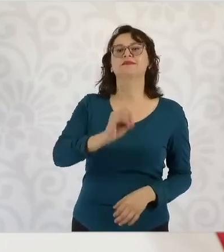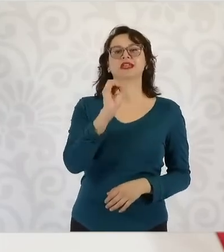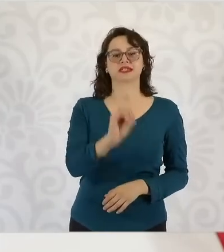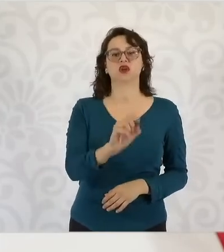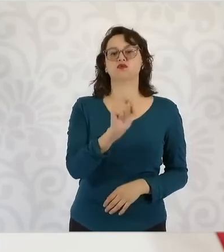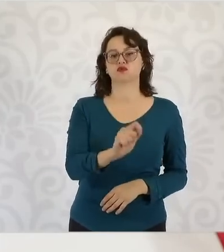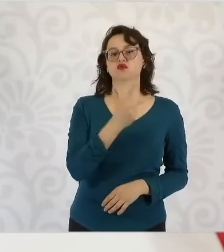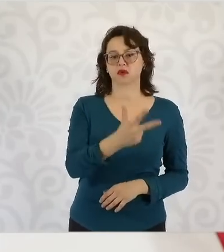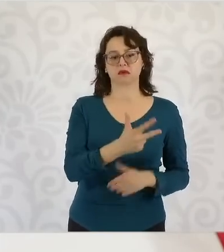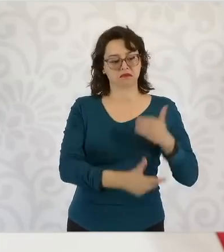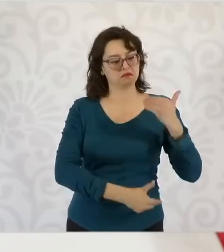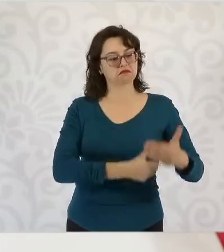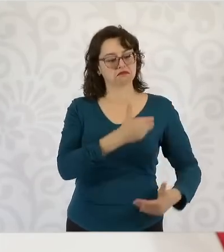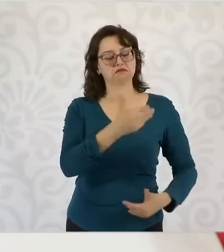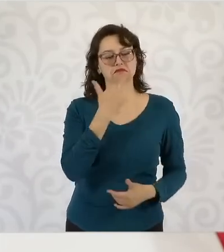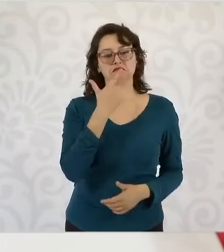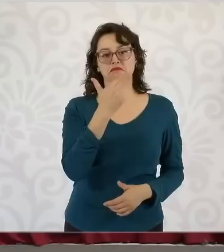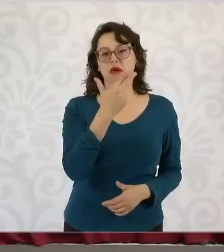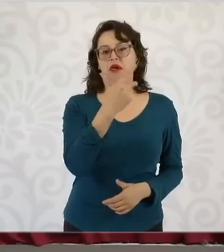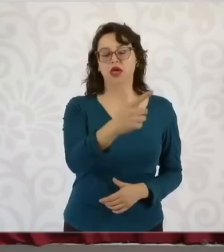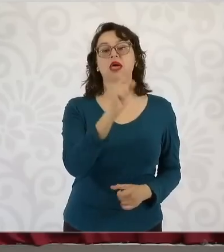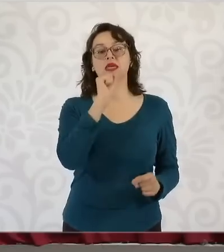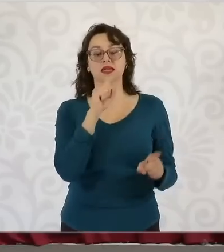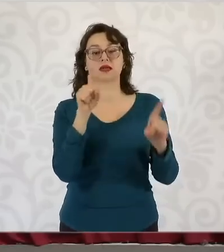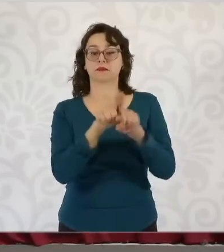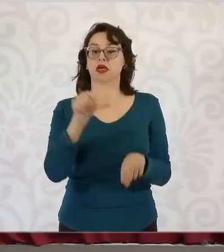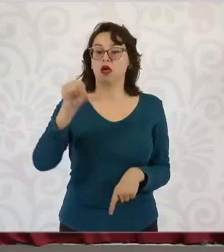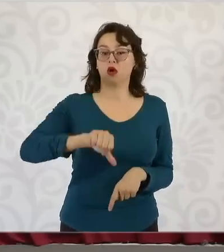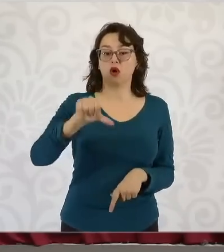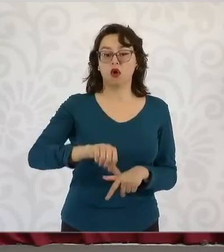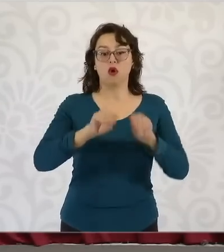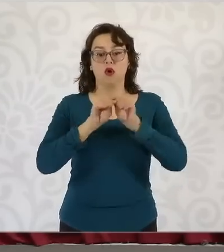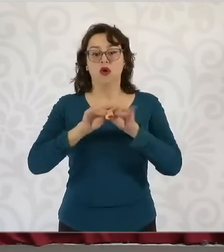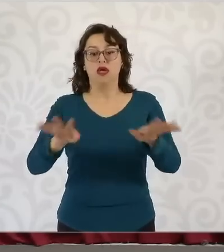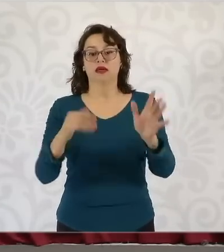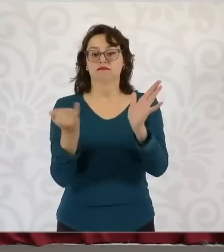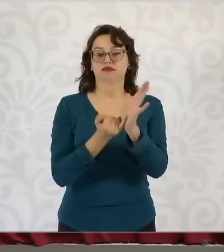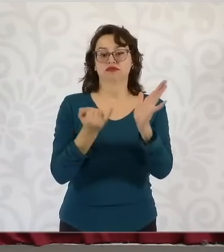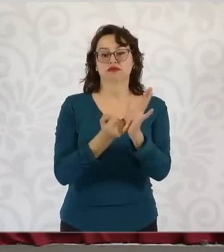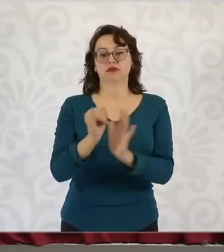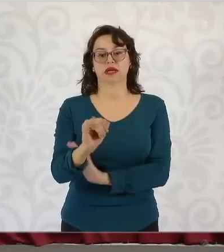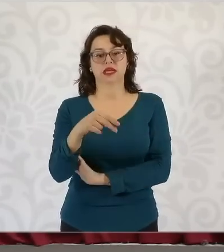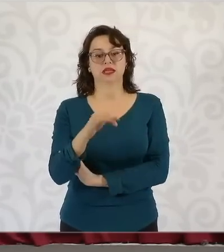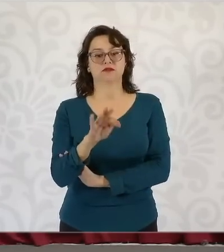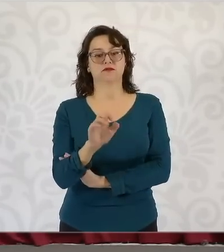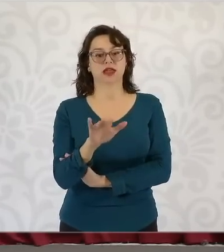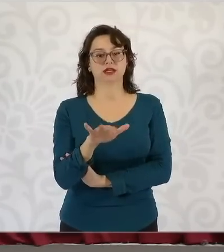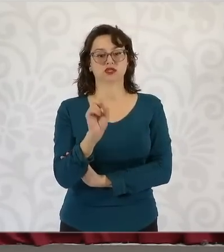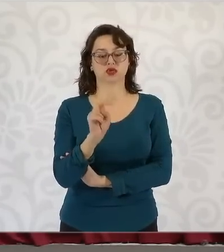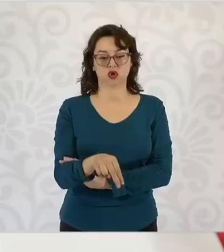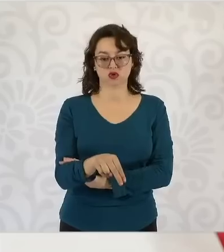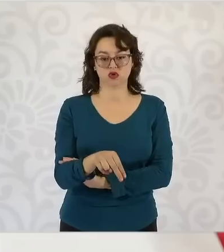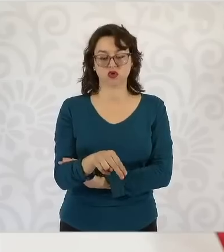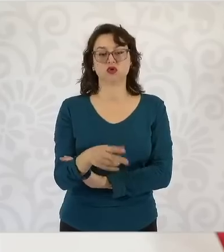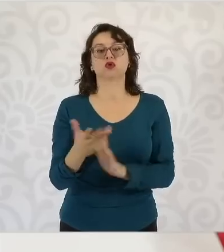de la economía. También se conocieron los datos de inflación. Los más recientes muestran que